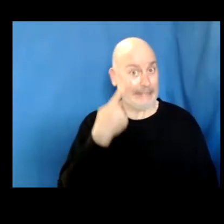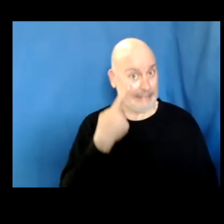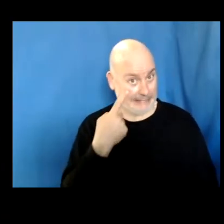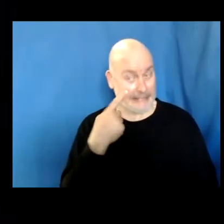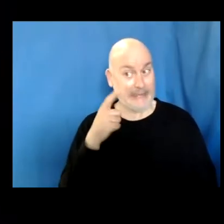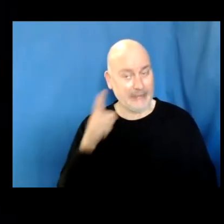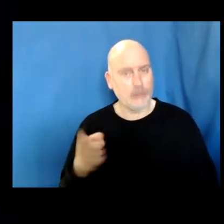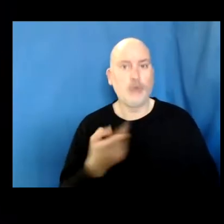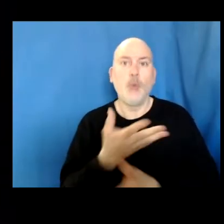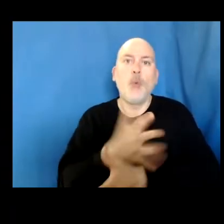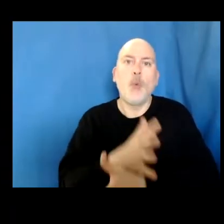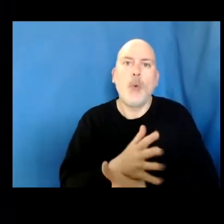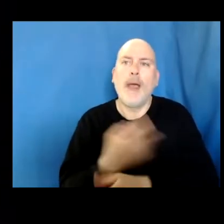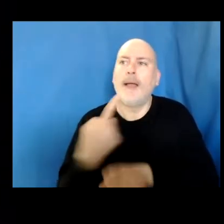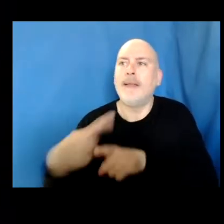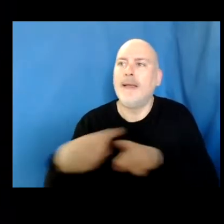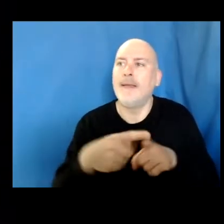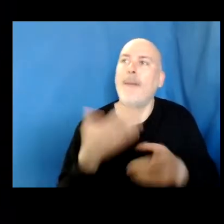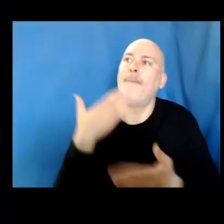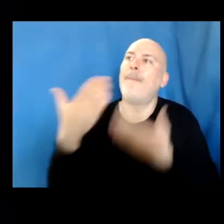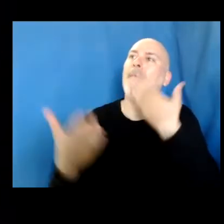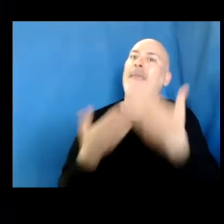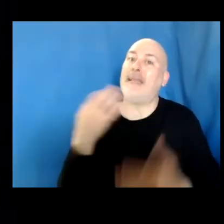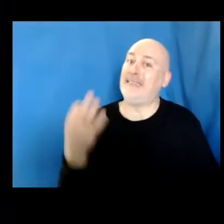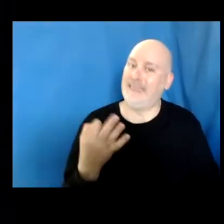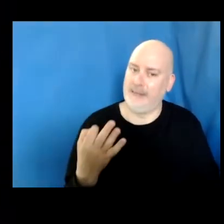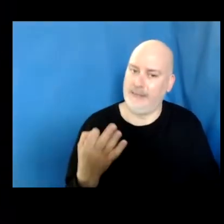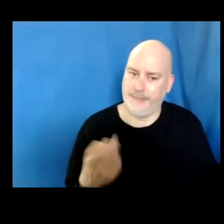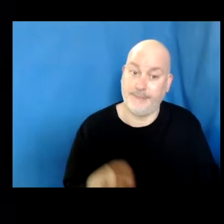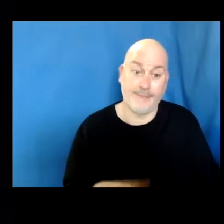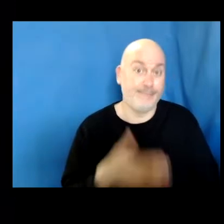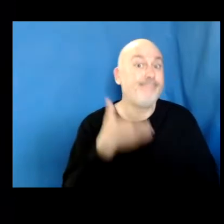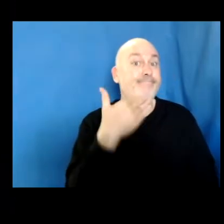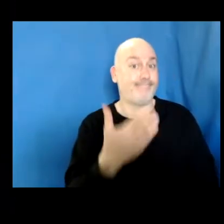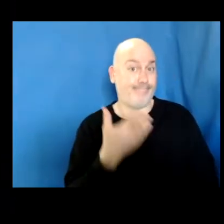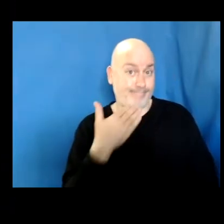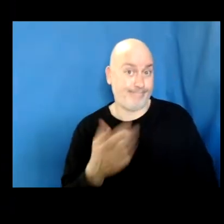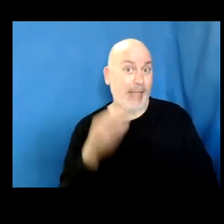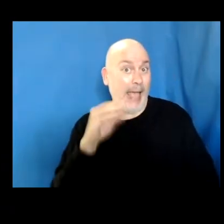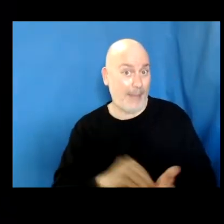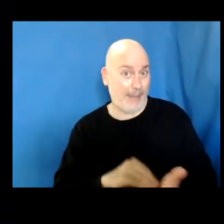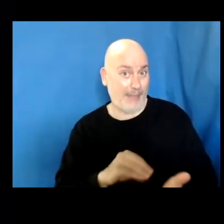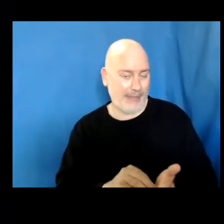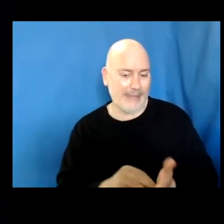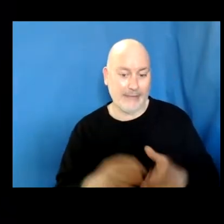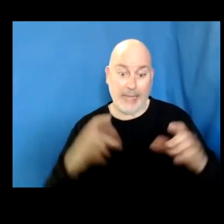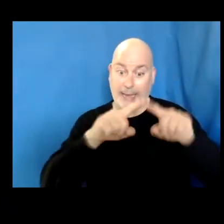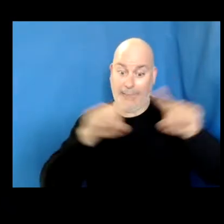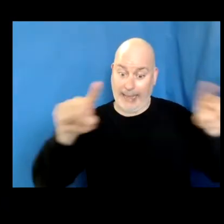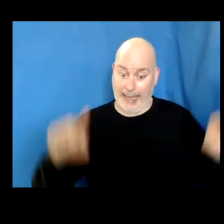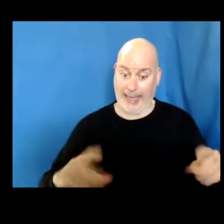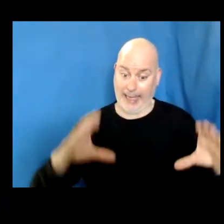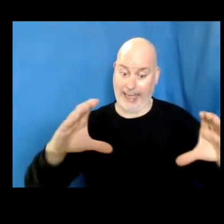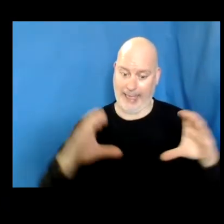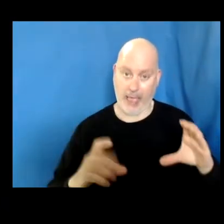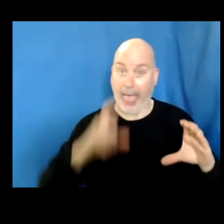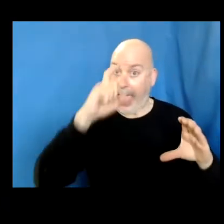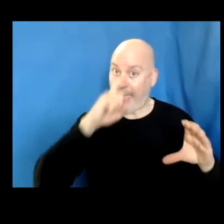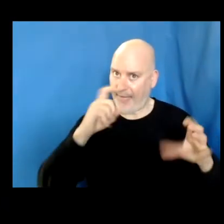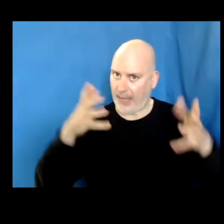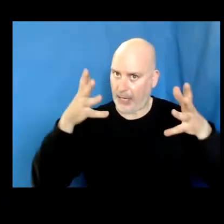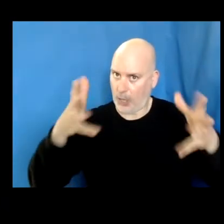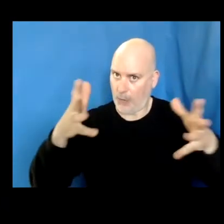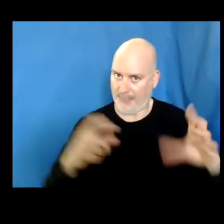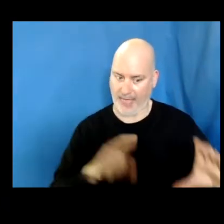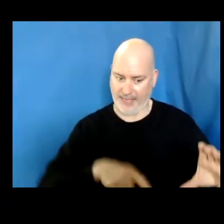los juguetes que vamos a pedir. Ya sabéis que en las cajas de los juguetes hay una edad recomendada. Esta edad recomendada va a